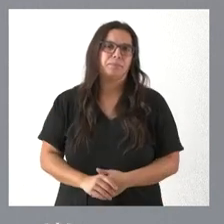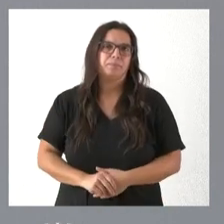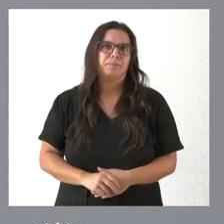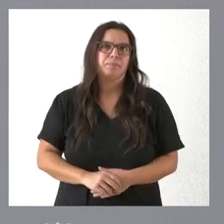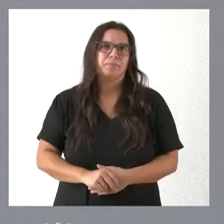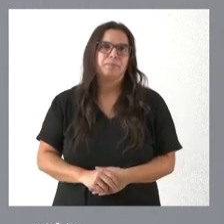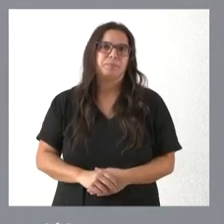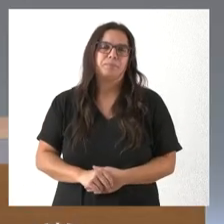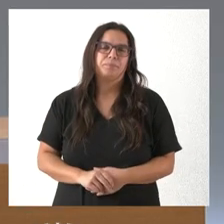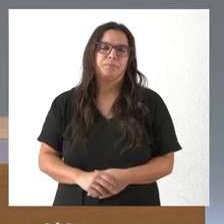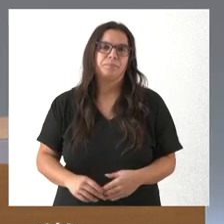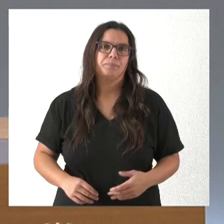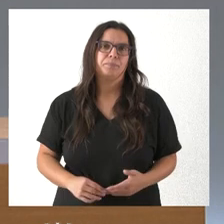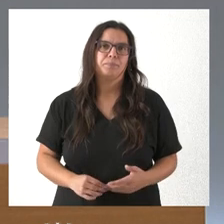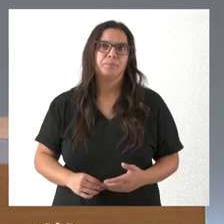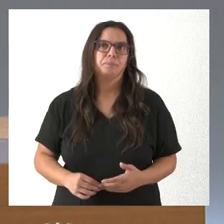desarrollar